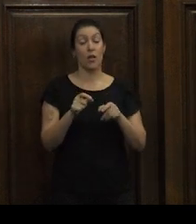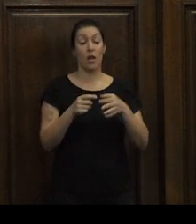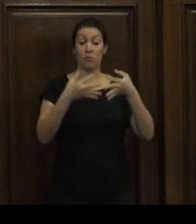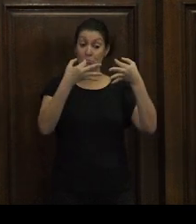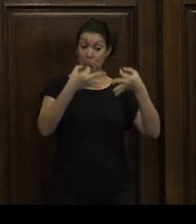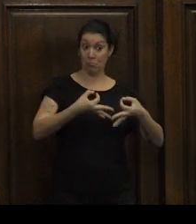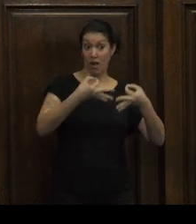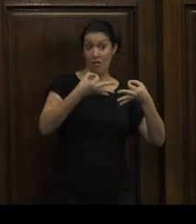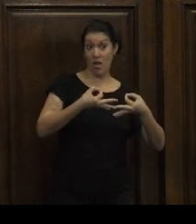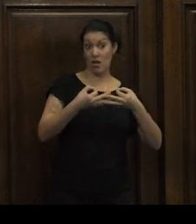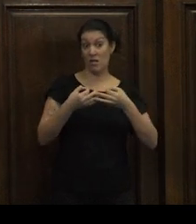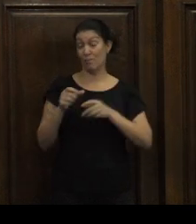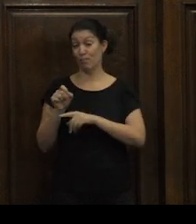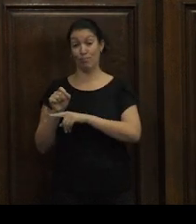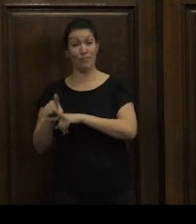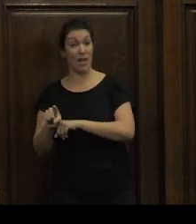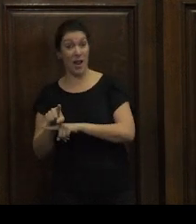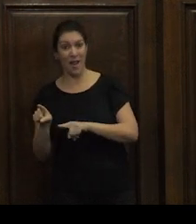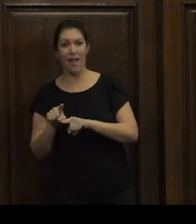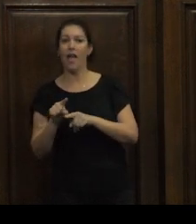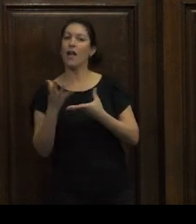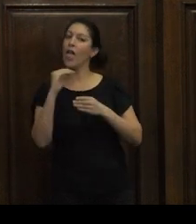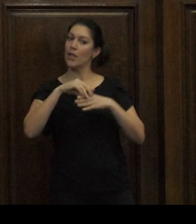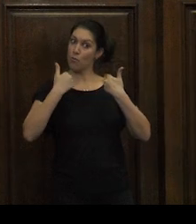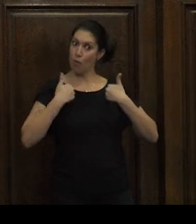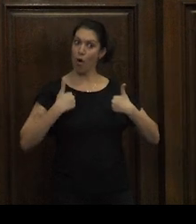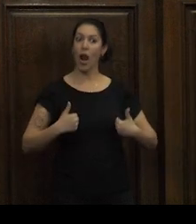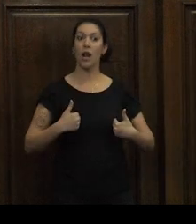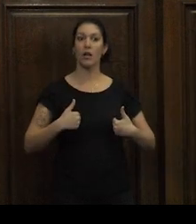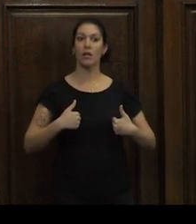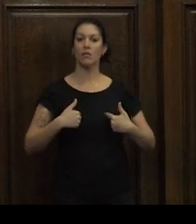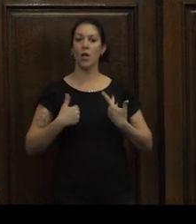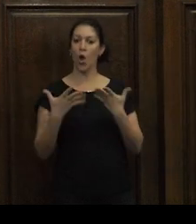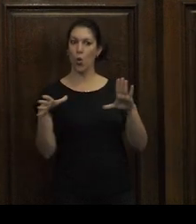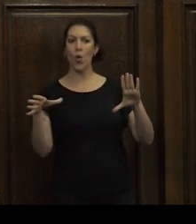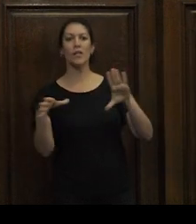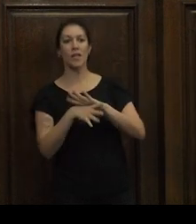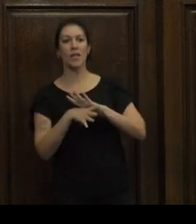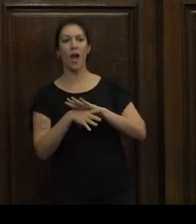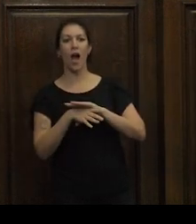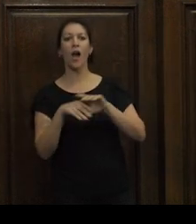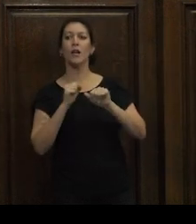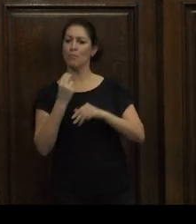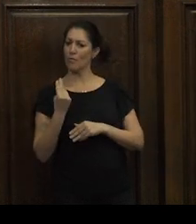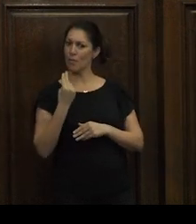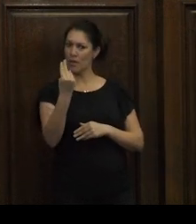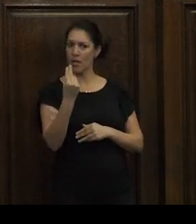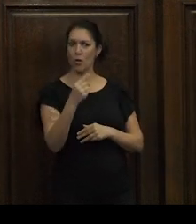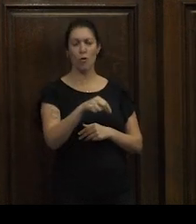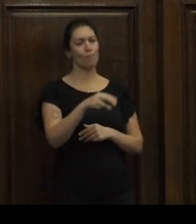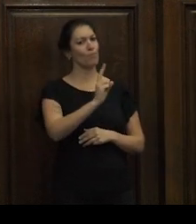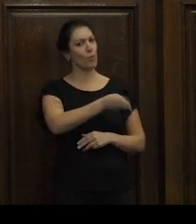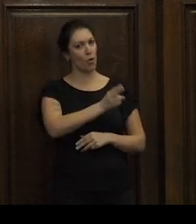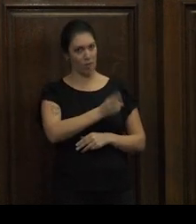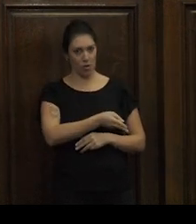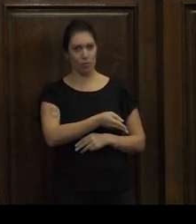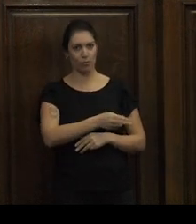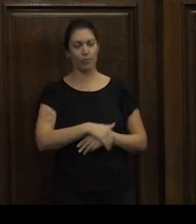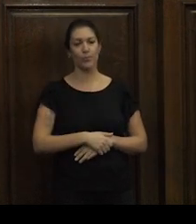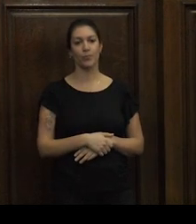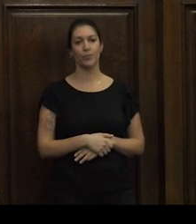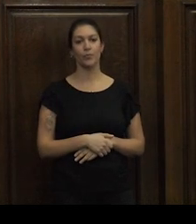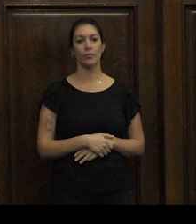está bien y lo que está mal en el sentido moral coincide con lo que está permitido o punido por ley, ¿no?